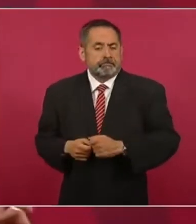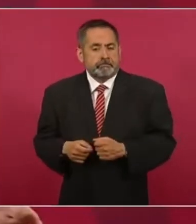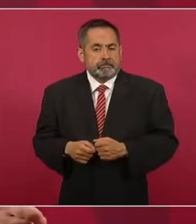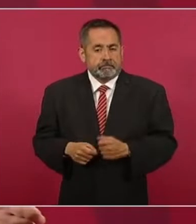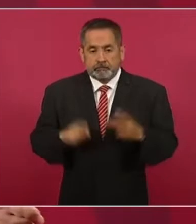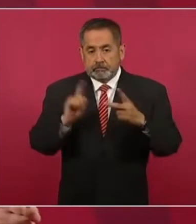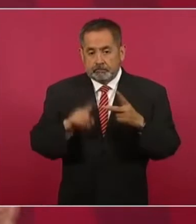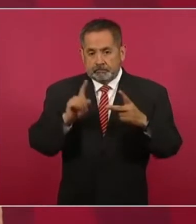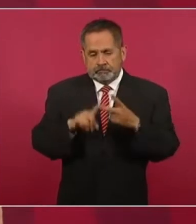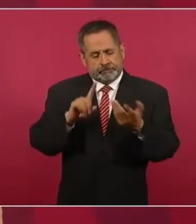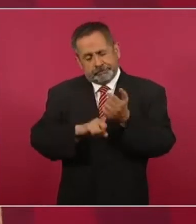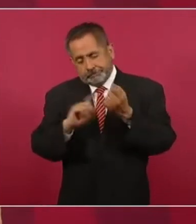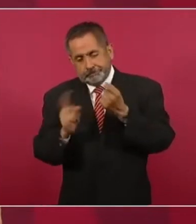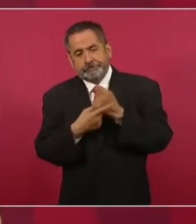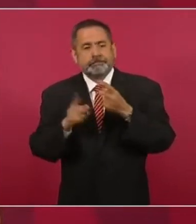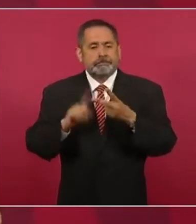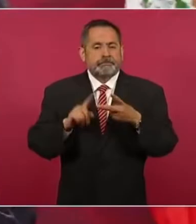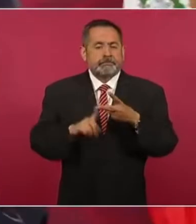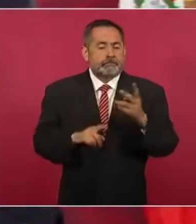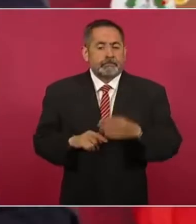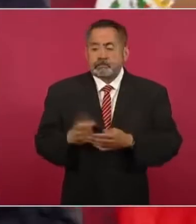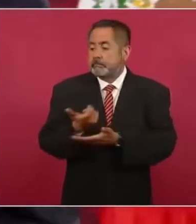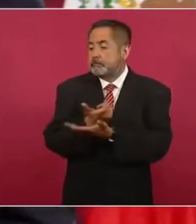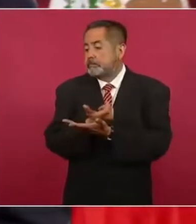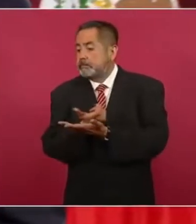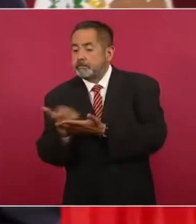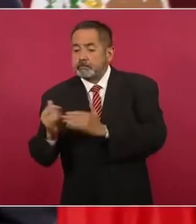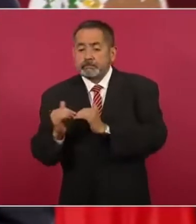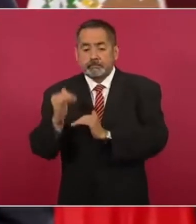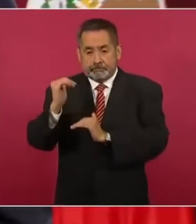que es lo que está en el fondo, si aumenta el salario,